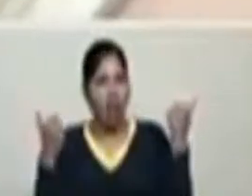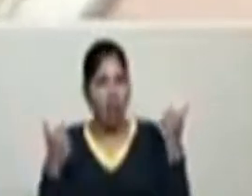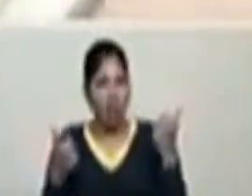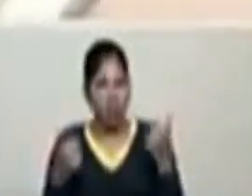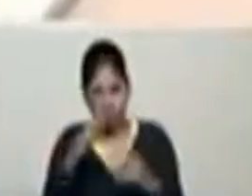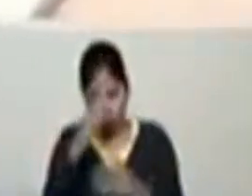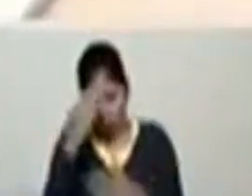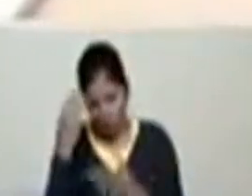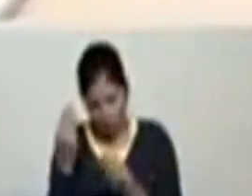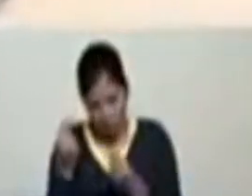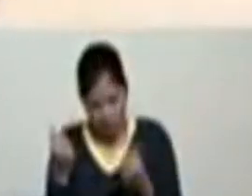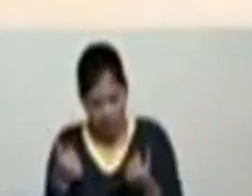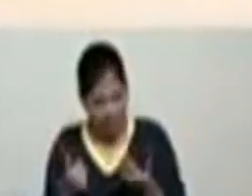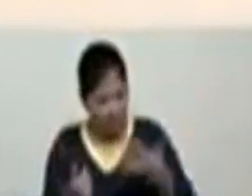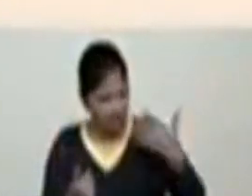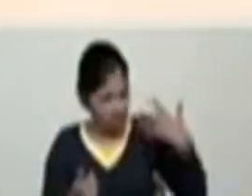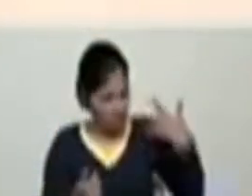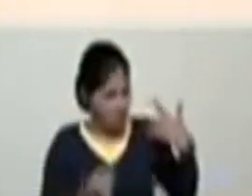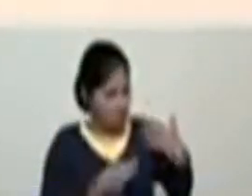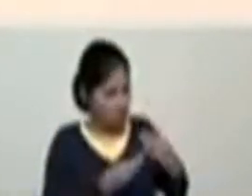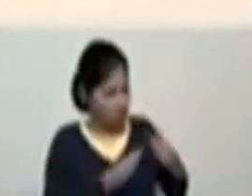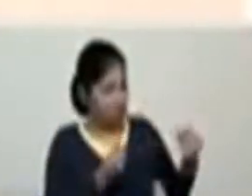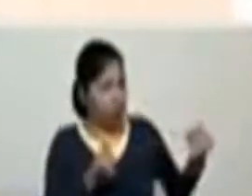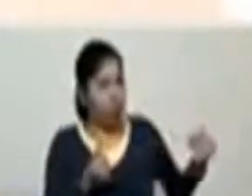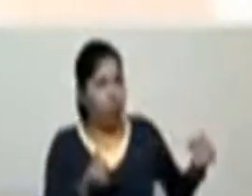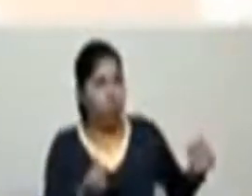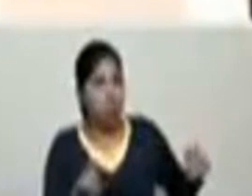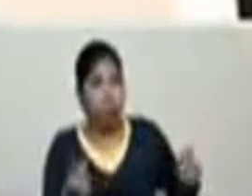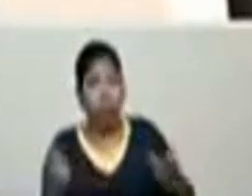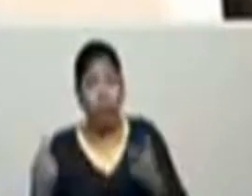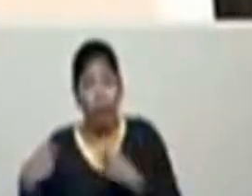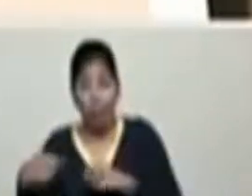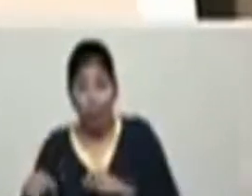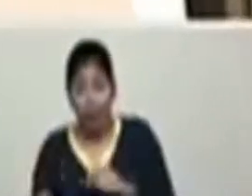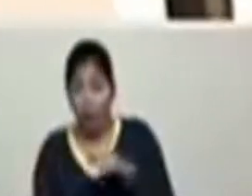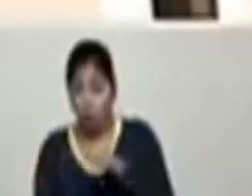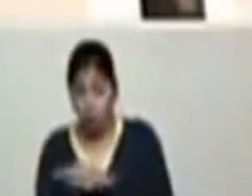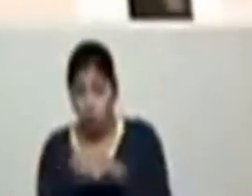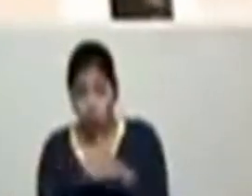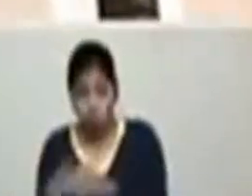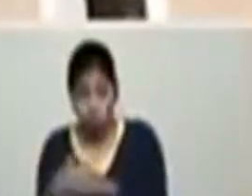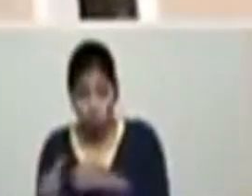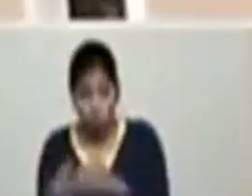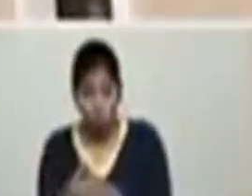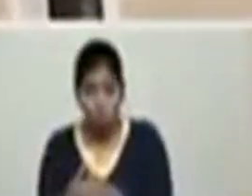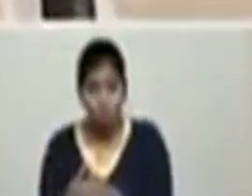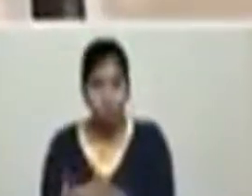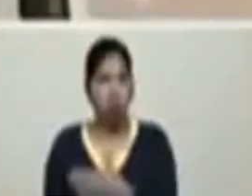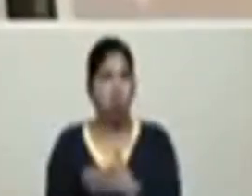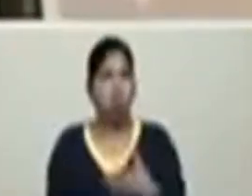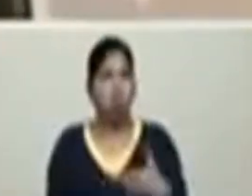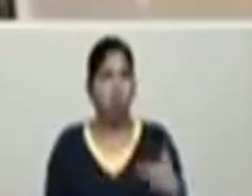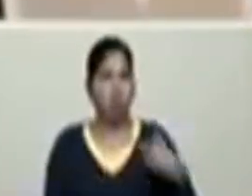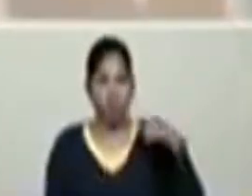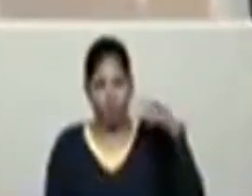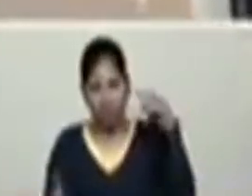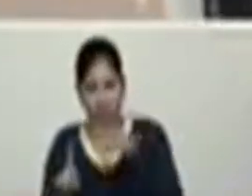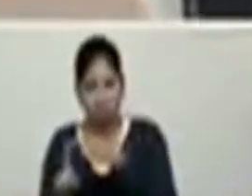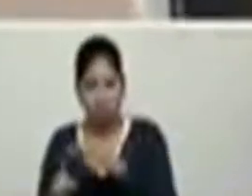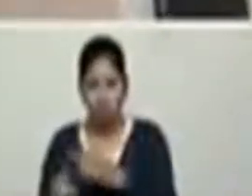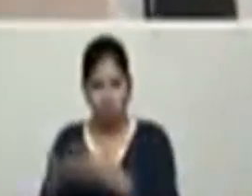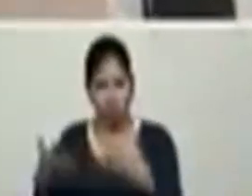con el gobierno del país del Norte maduro no se confía para nada en Petro y por eso hace pocas horas ordenó el despliegue de